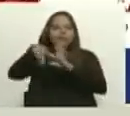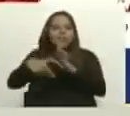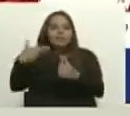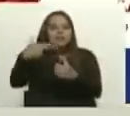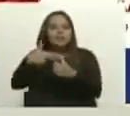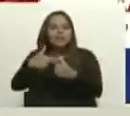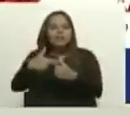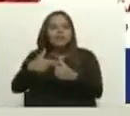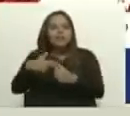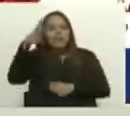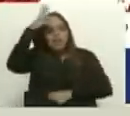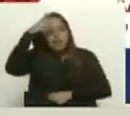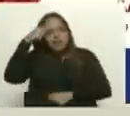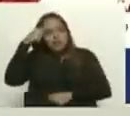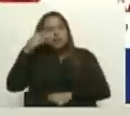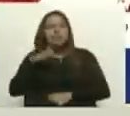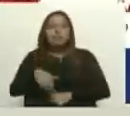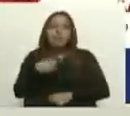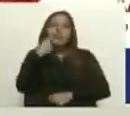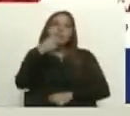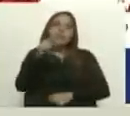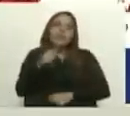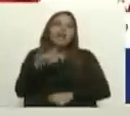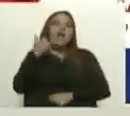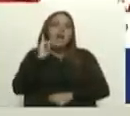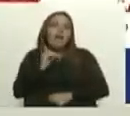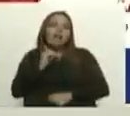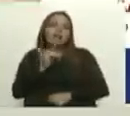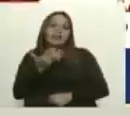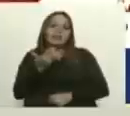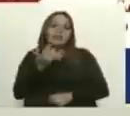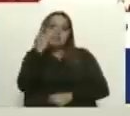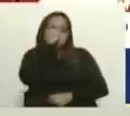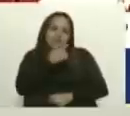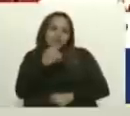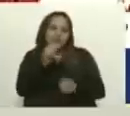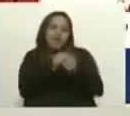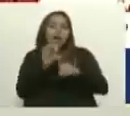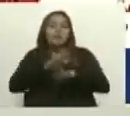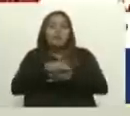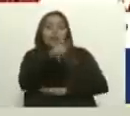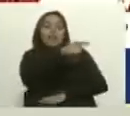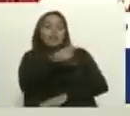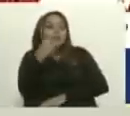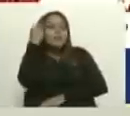Que Donald Trump tiene, pudiéramos decir nosotros, que tiene más vergüenza que ellos, porque ellos también lo pensaron.